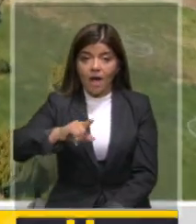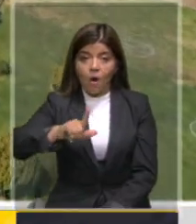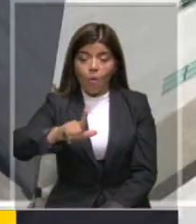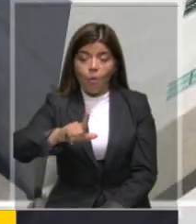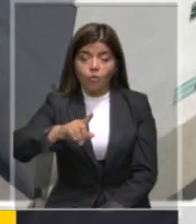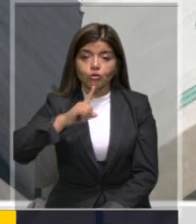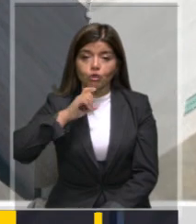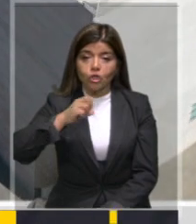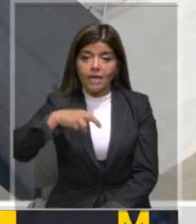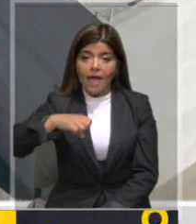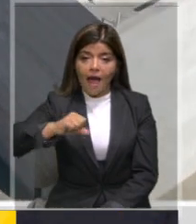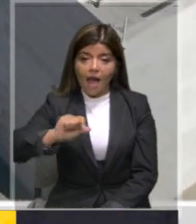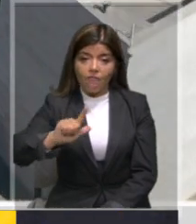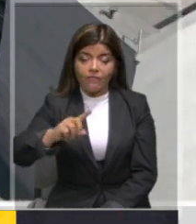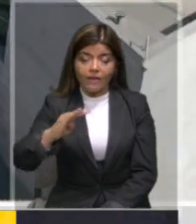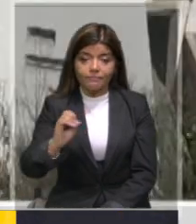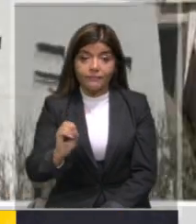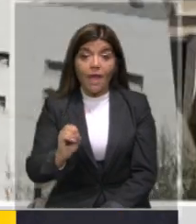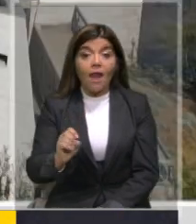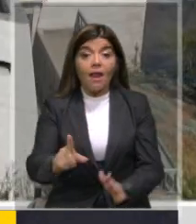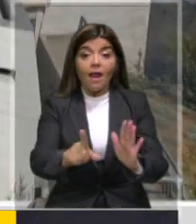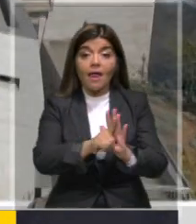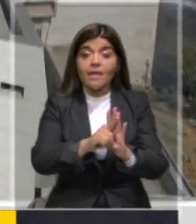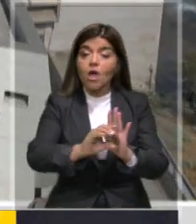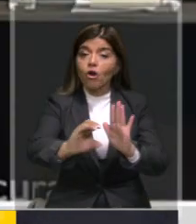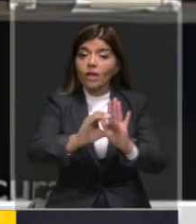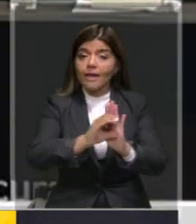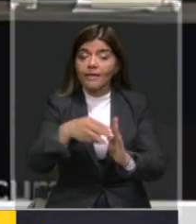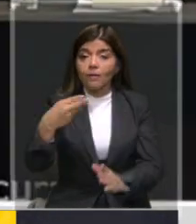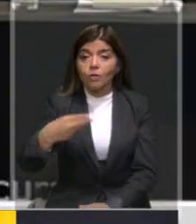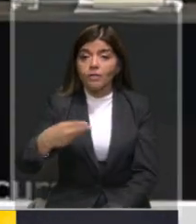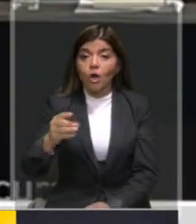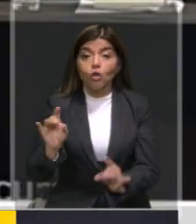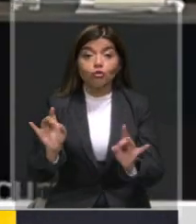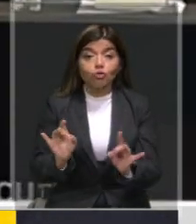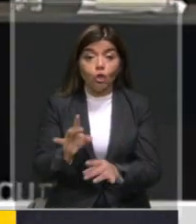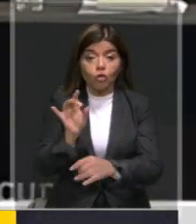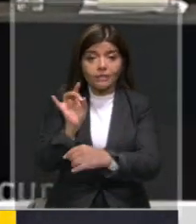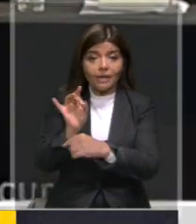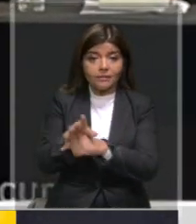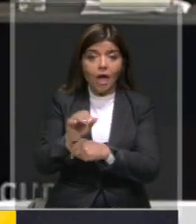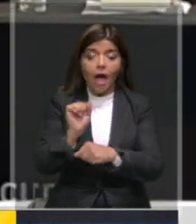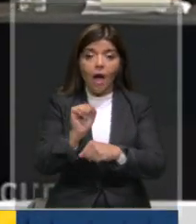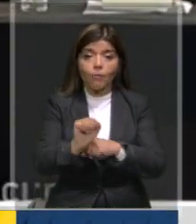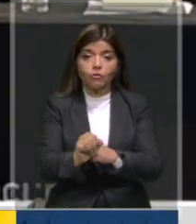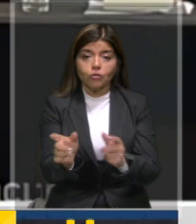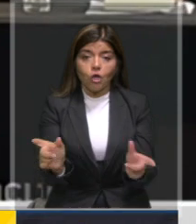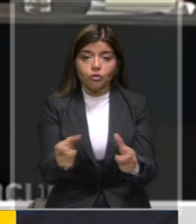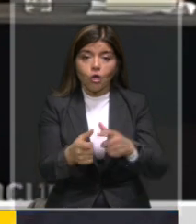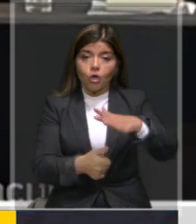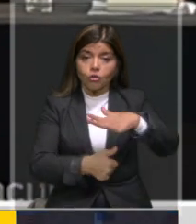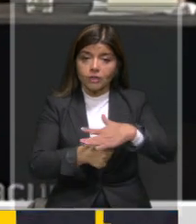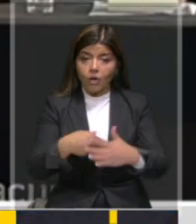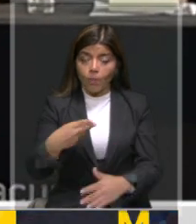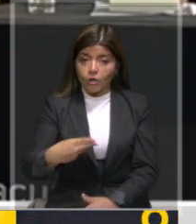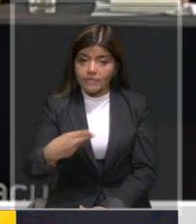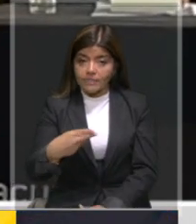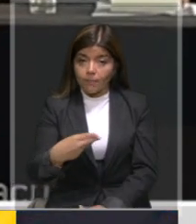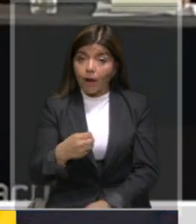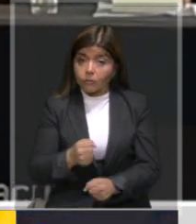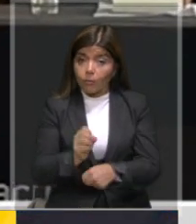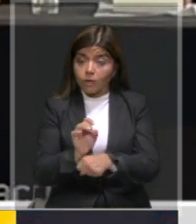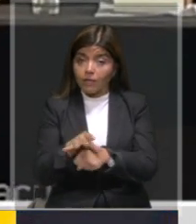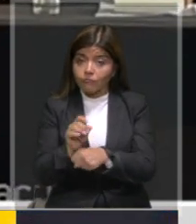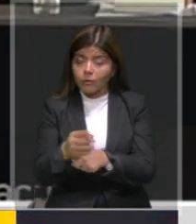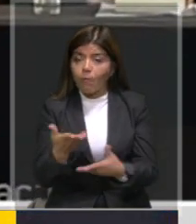y que de acuerdo a la Ley Orgánica de municipalidades sólo se pueden realizar por el alcalde y con la aprobación del Consejo municipal Pues mientras el cierre